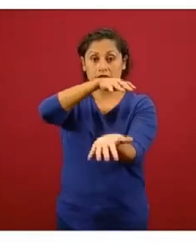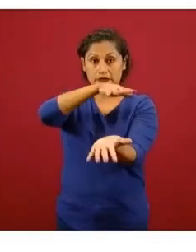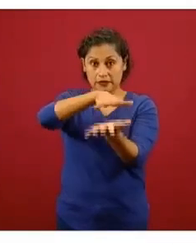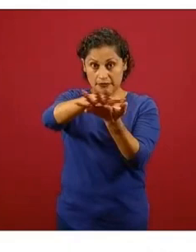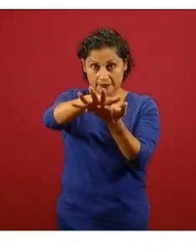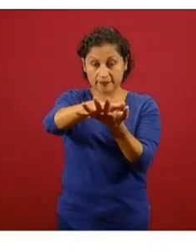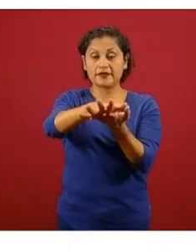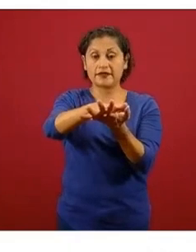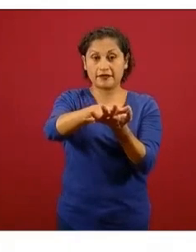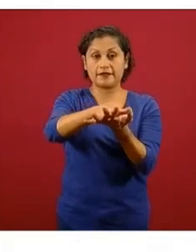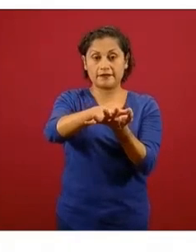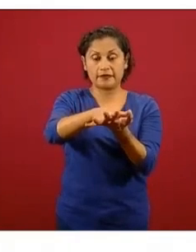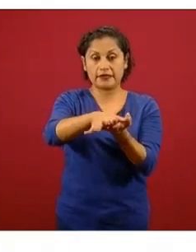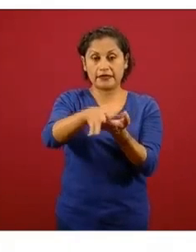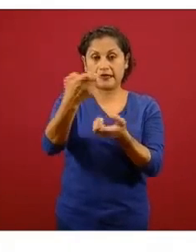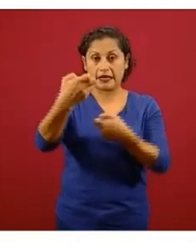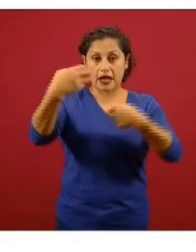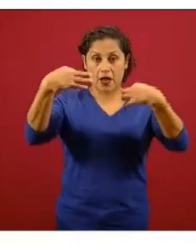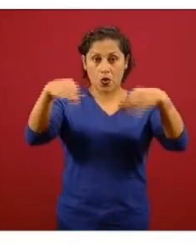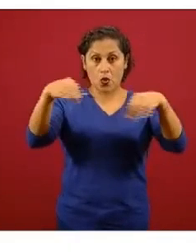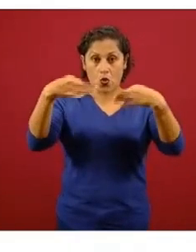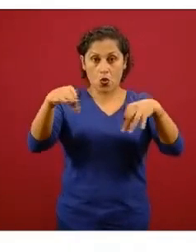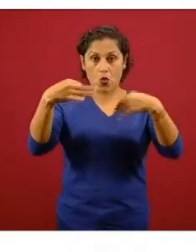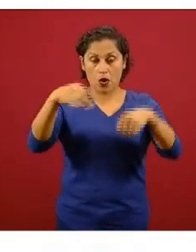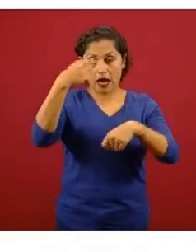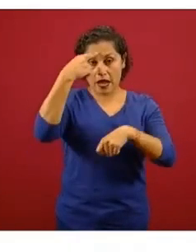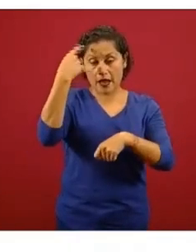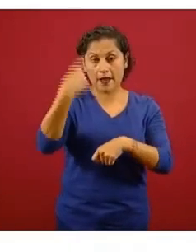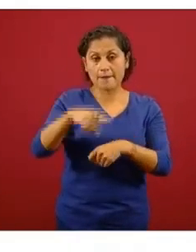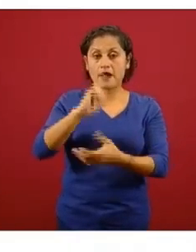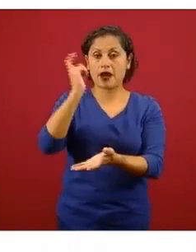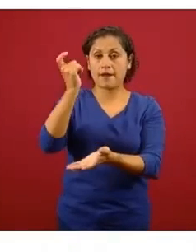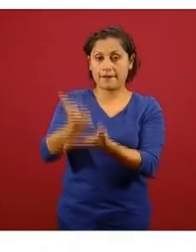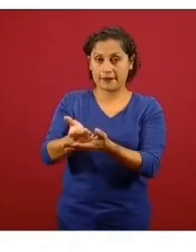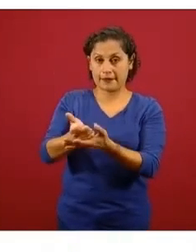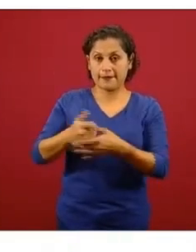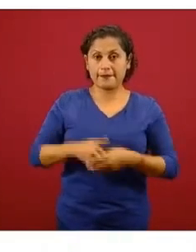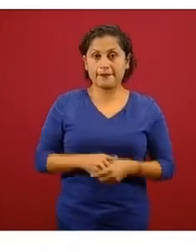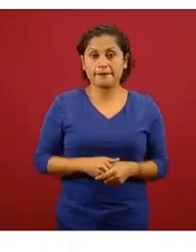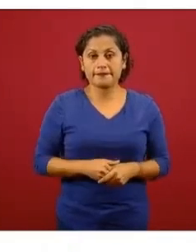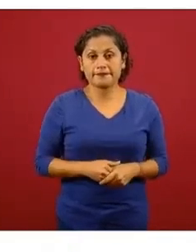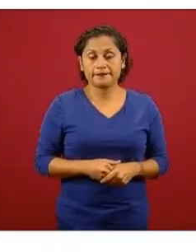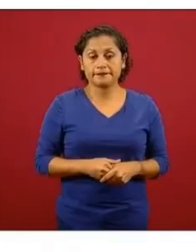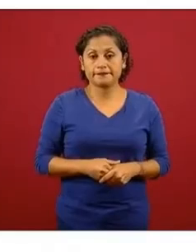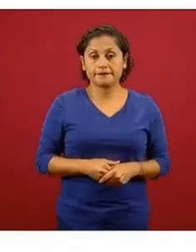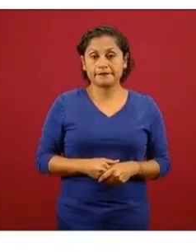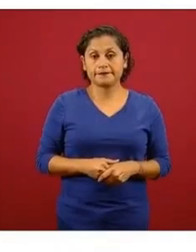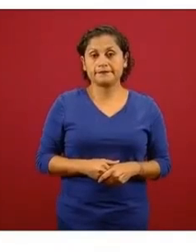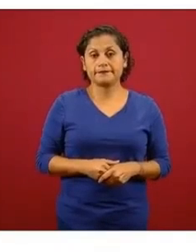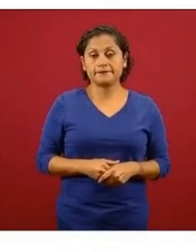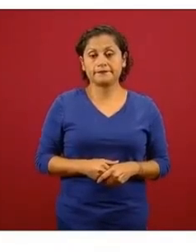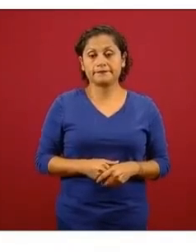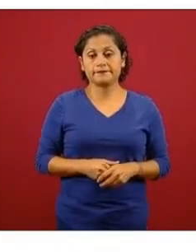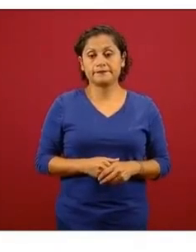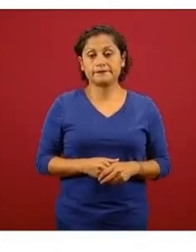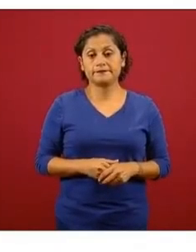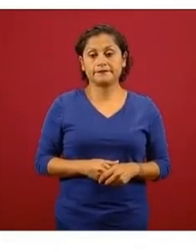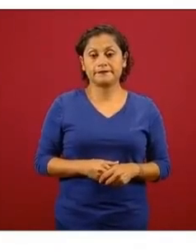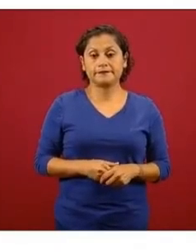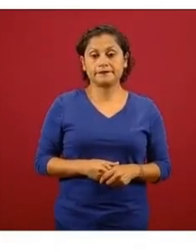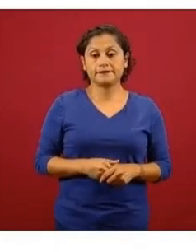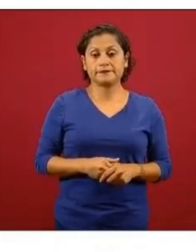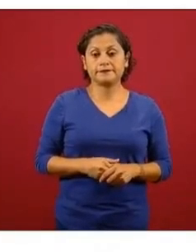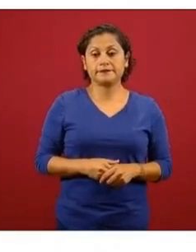se necesita para poder hacer correctamente el cargo o el pago. La siguiente, por favor.